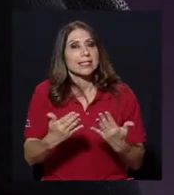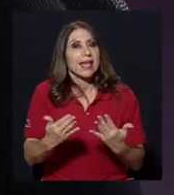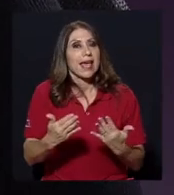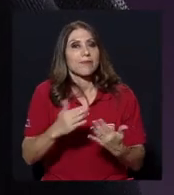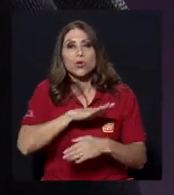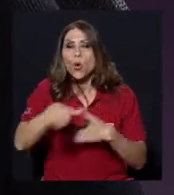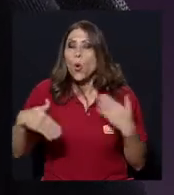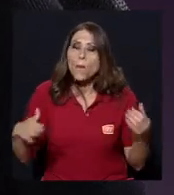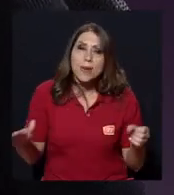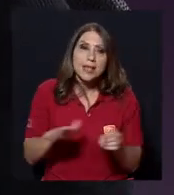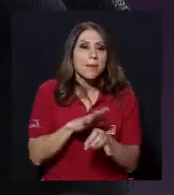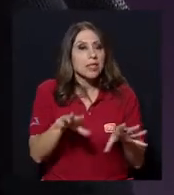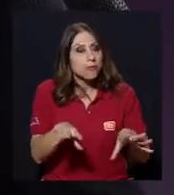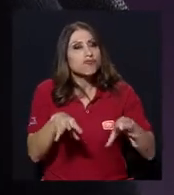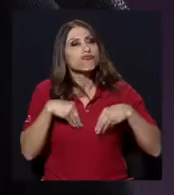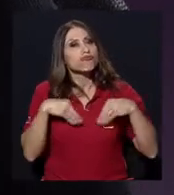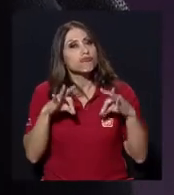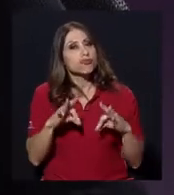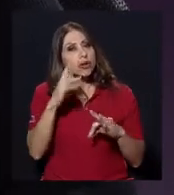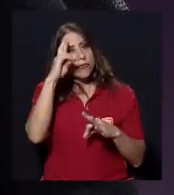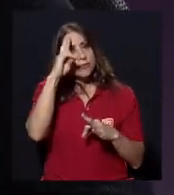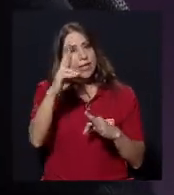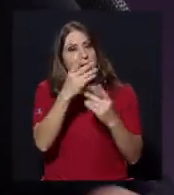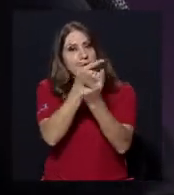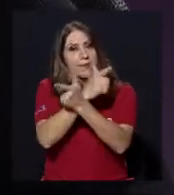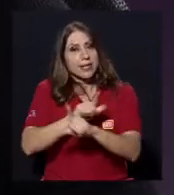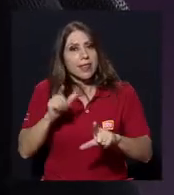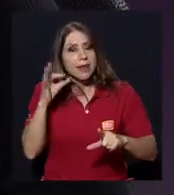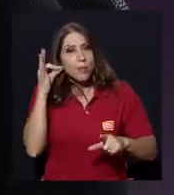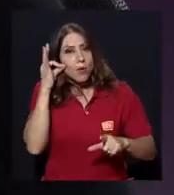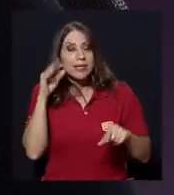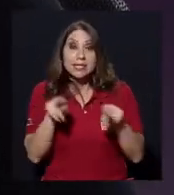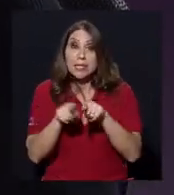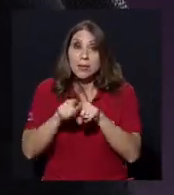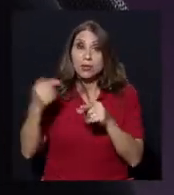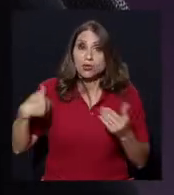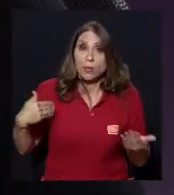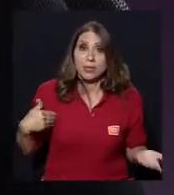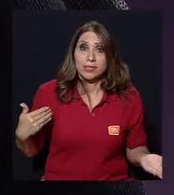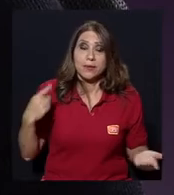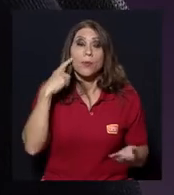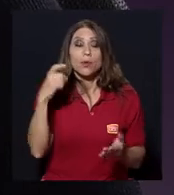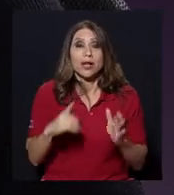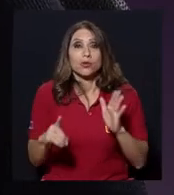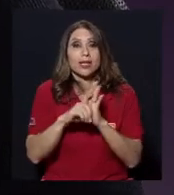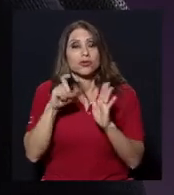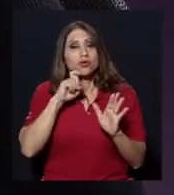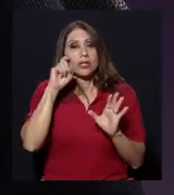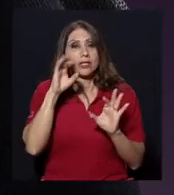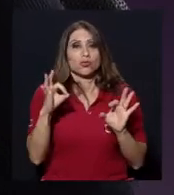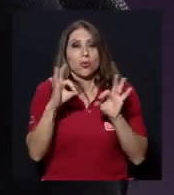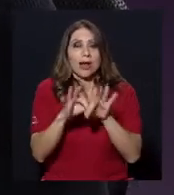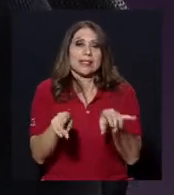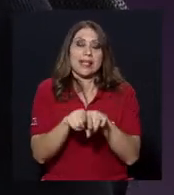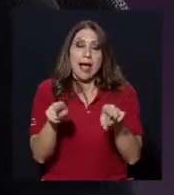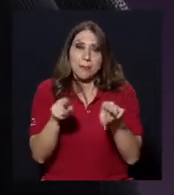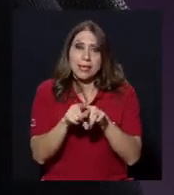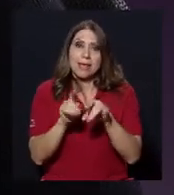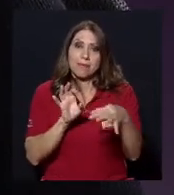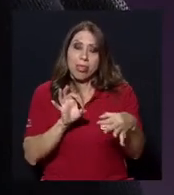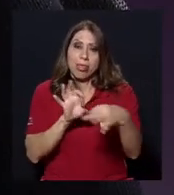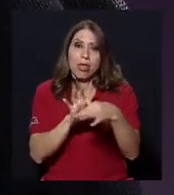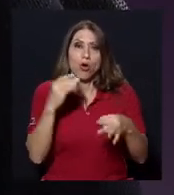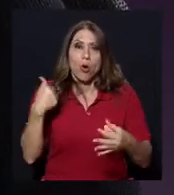esas libertades que tienen las mujeres y también los hombres, porque los derechos sexuales también abarcan a los hombres. Y yo creo que ese es un elemento